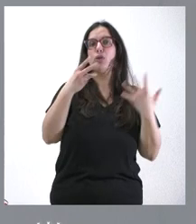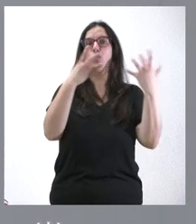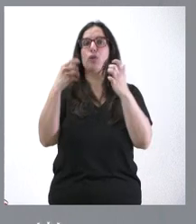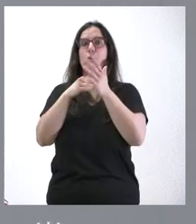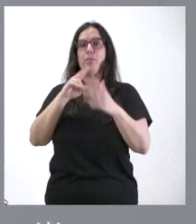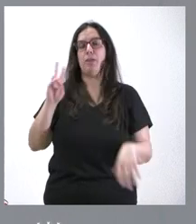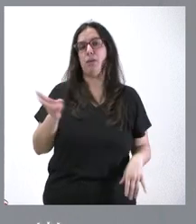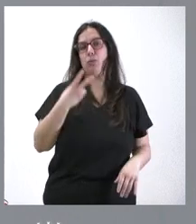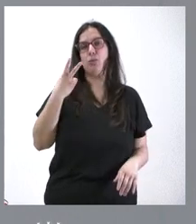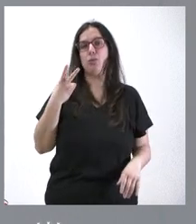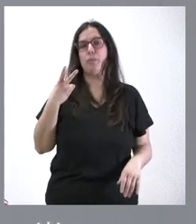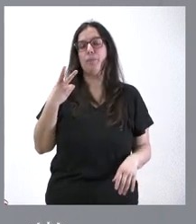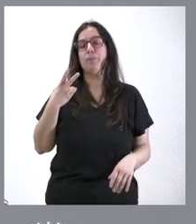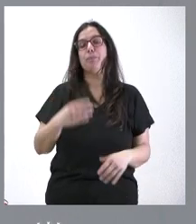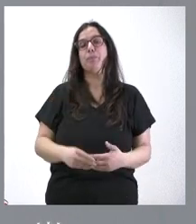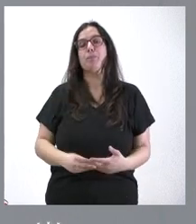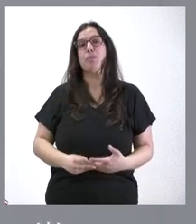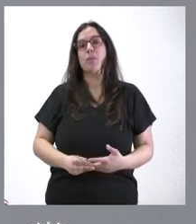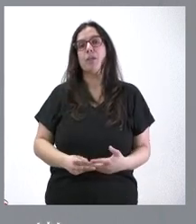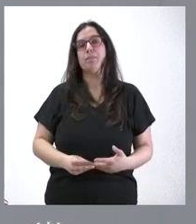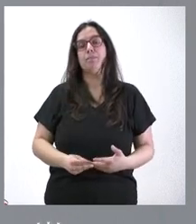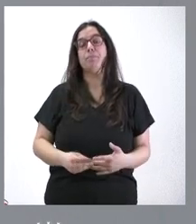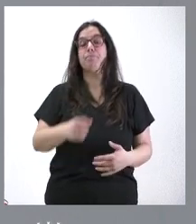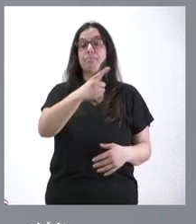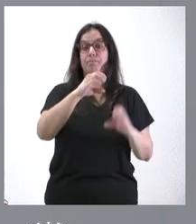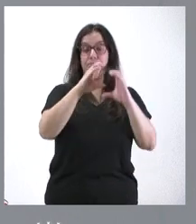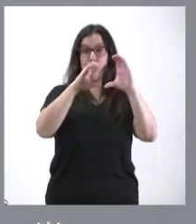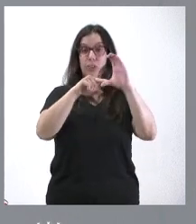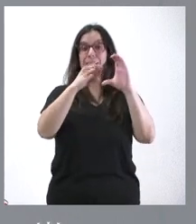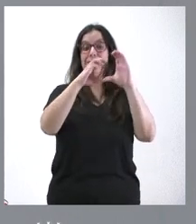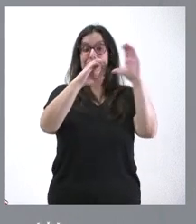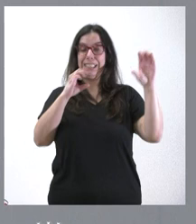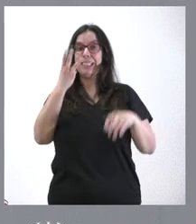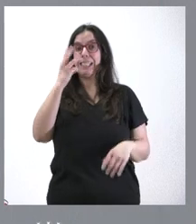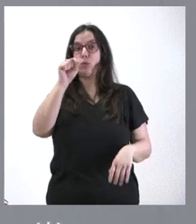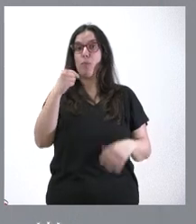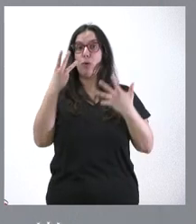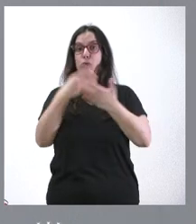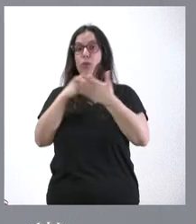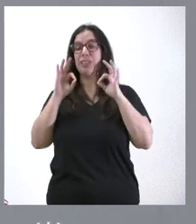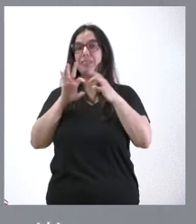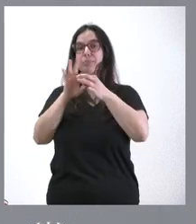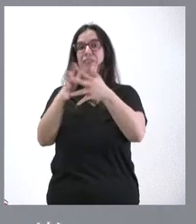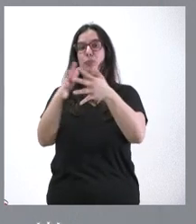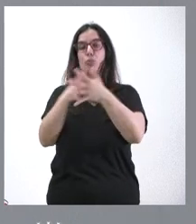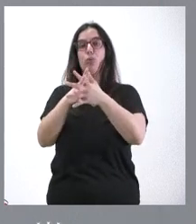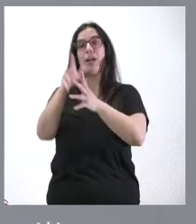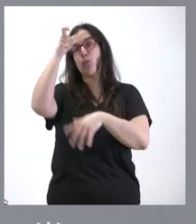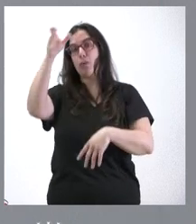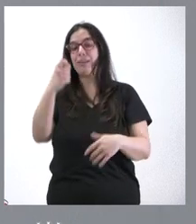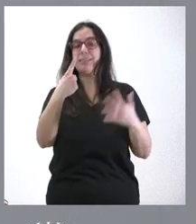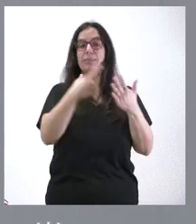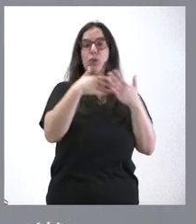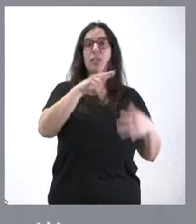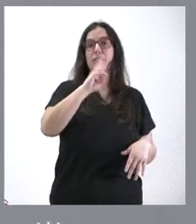eur de ello 3,8 millones corresponde a infraestructuras Rurales y 6 millones de euros